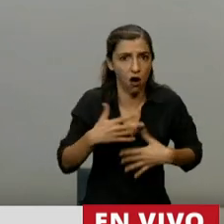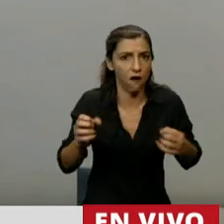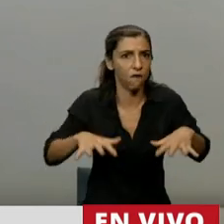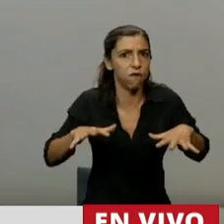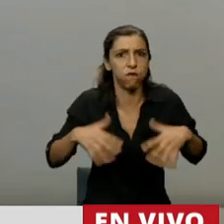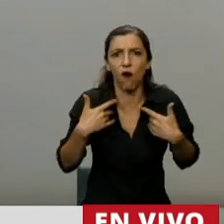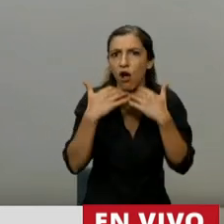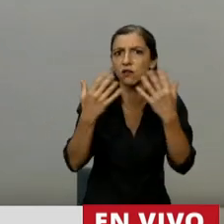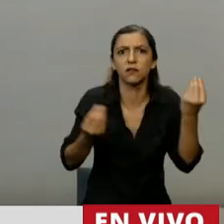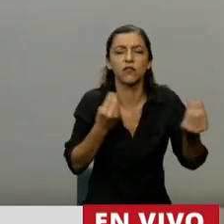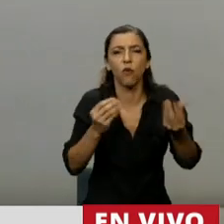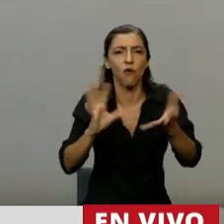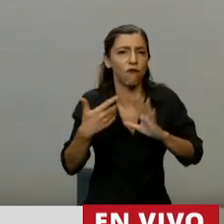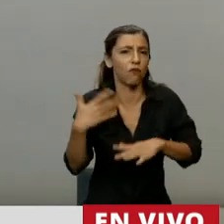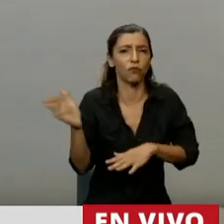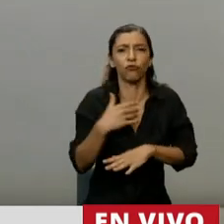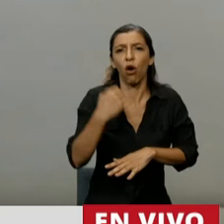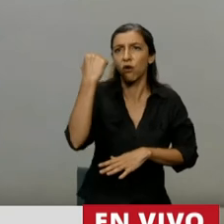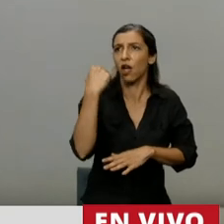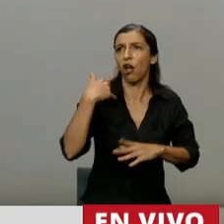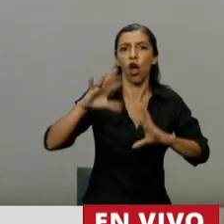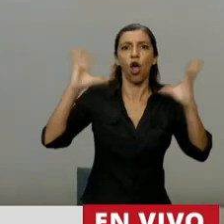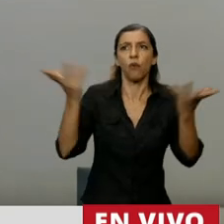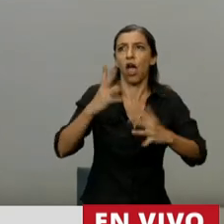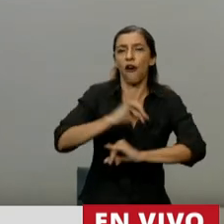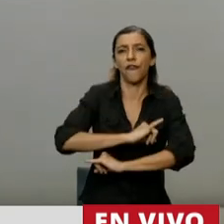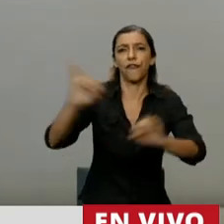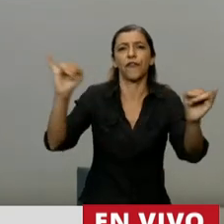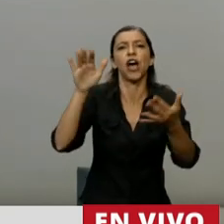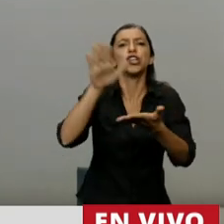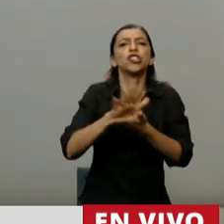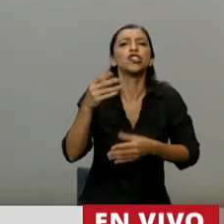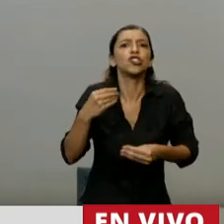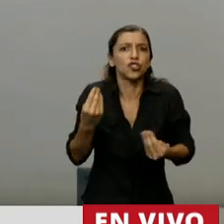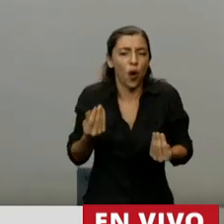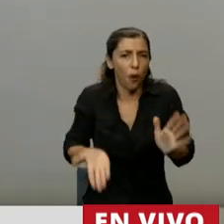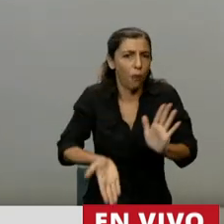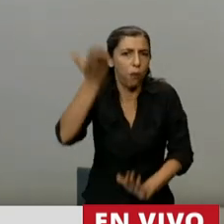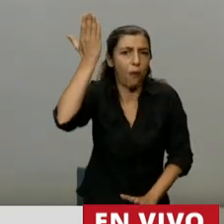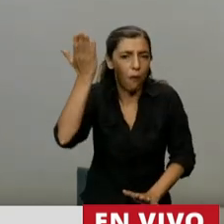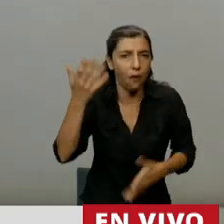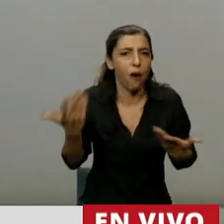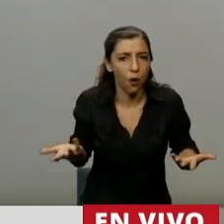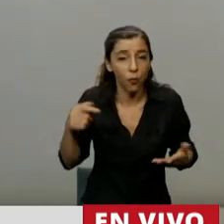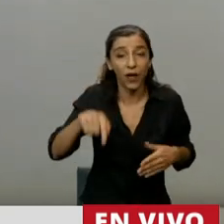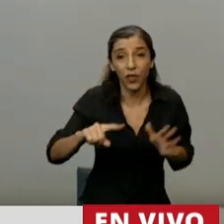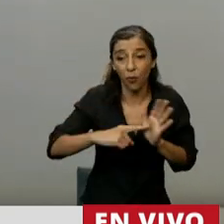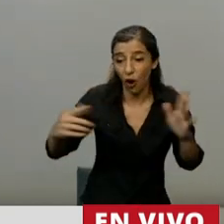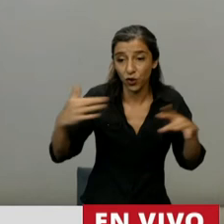los informes financieros y macroeconómicos que circulan en la City porteña, siendo esta la